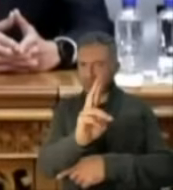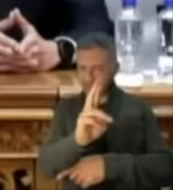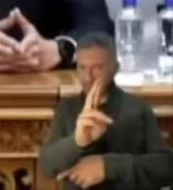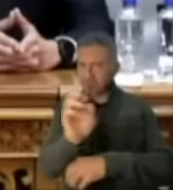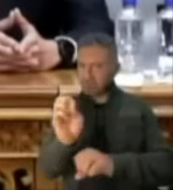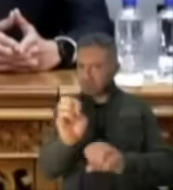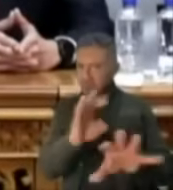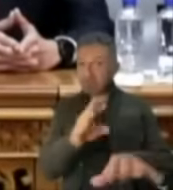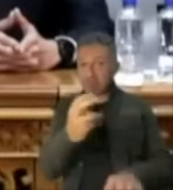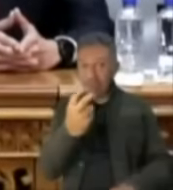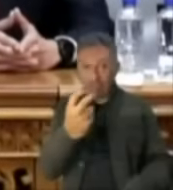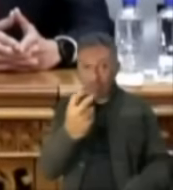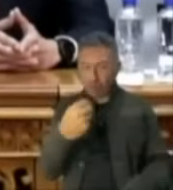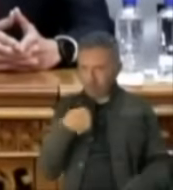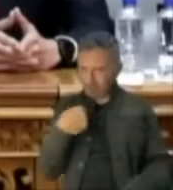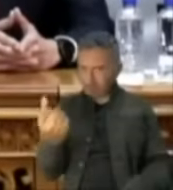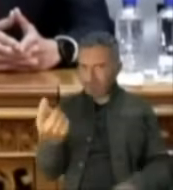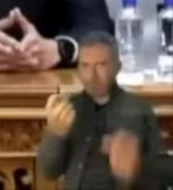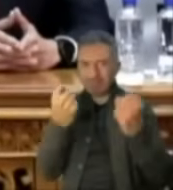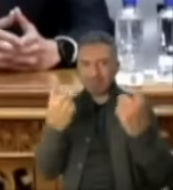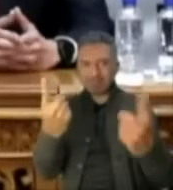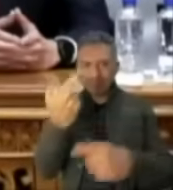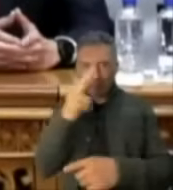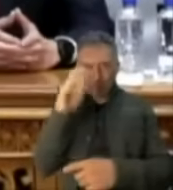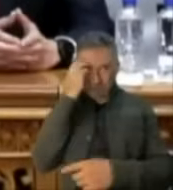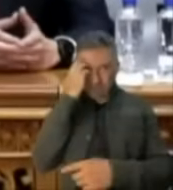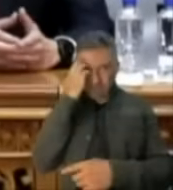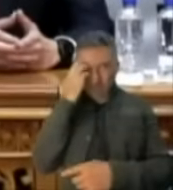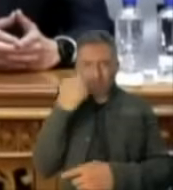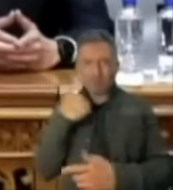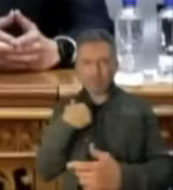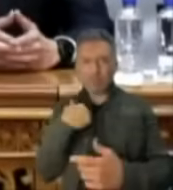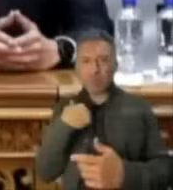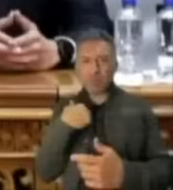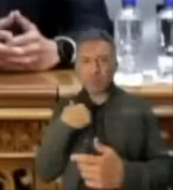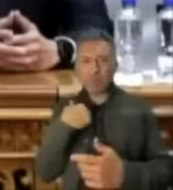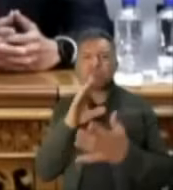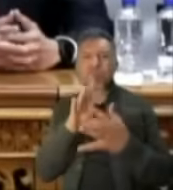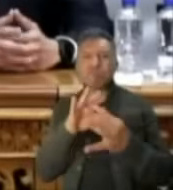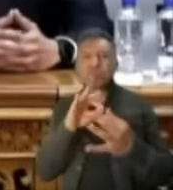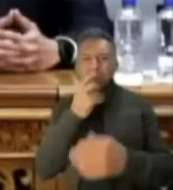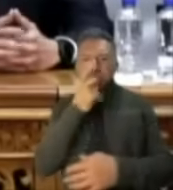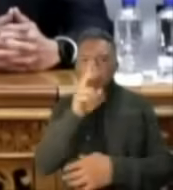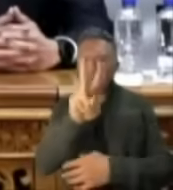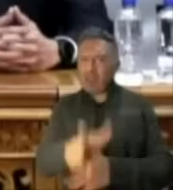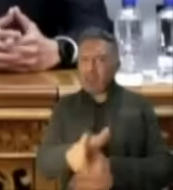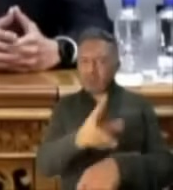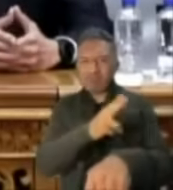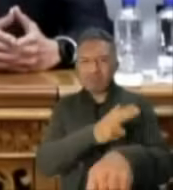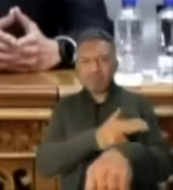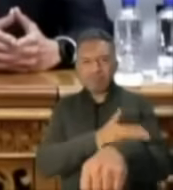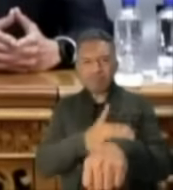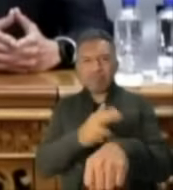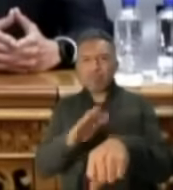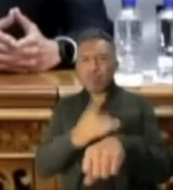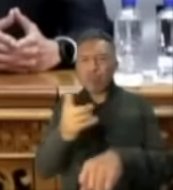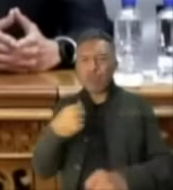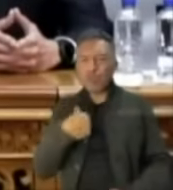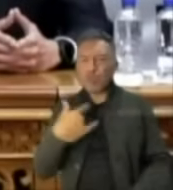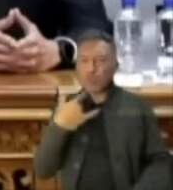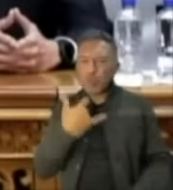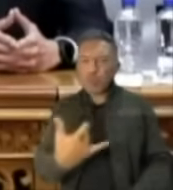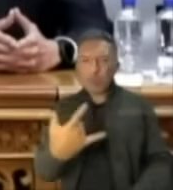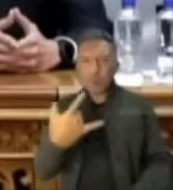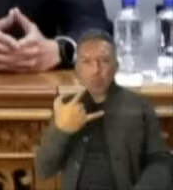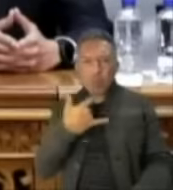lo tengo que decir porque nos ha costado mucho, mucho. Incluso ha